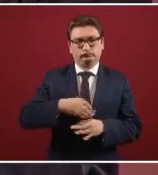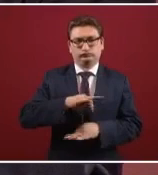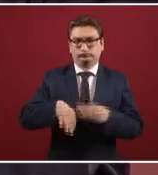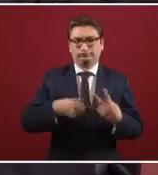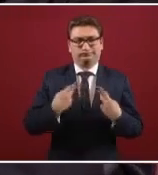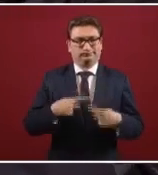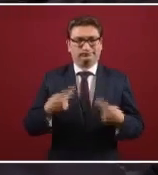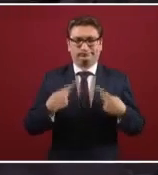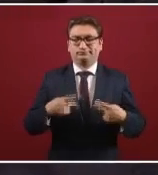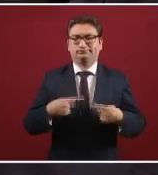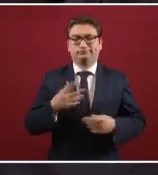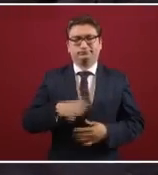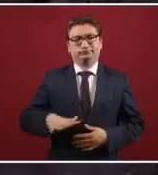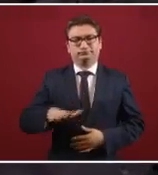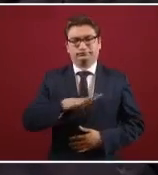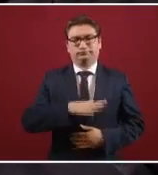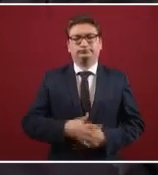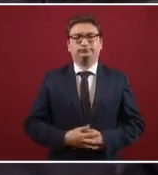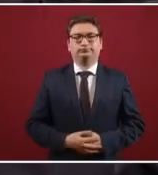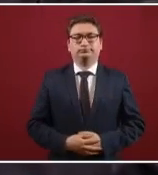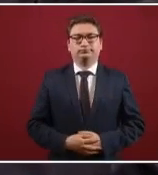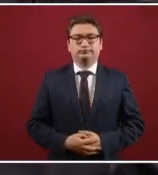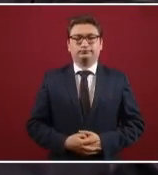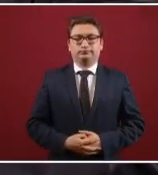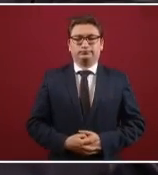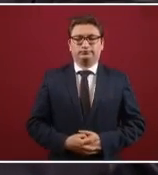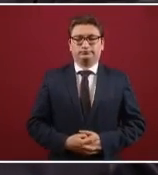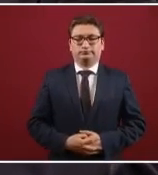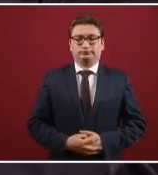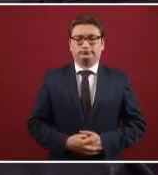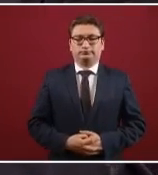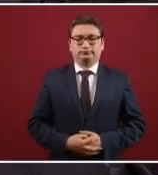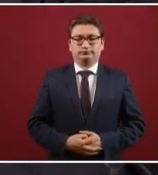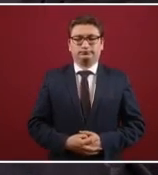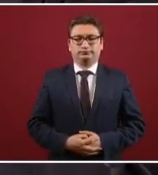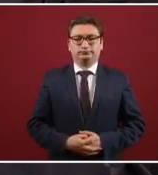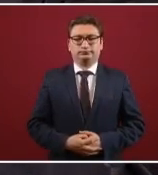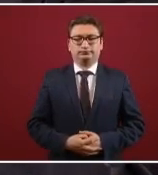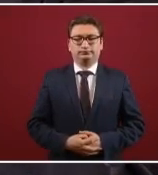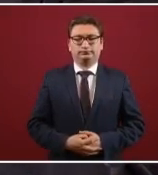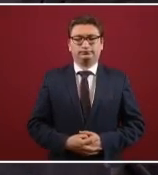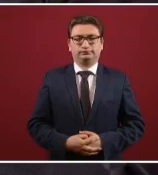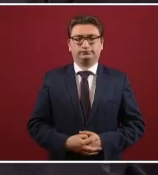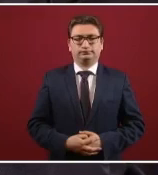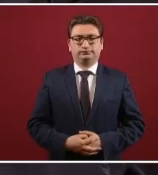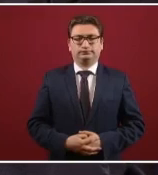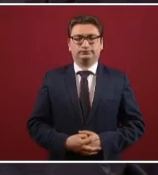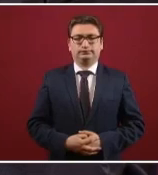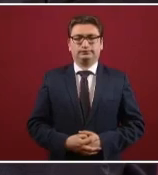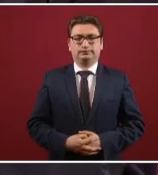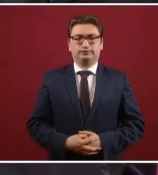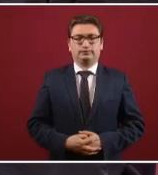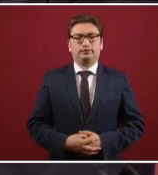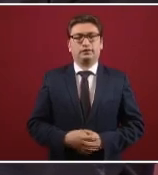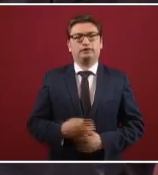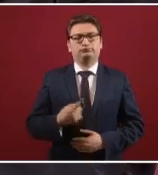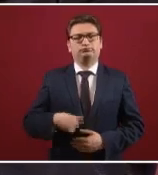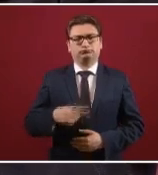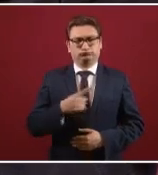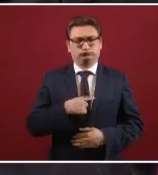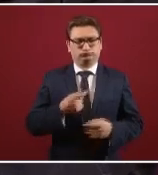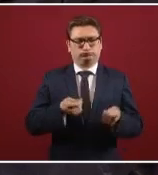con la economía de la gente y tenemos que mantener bajo